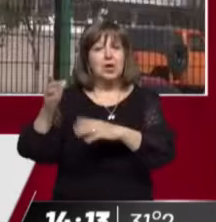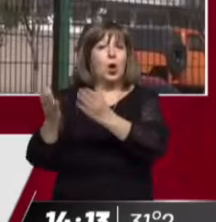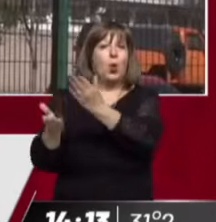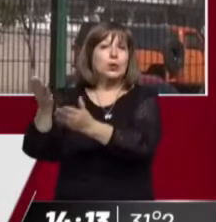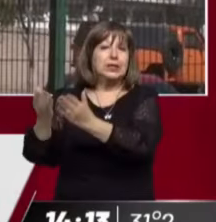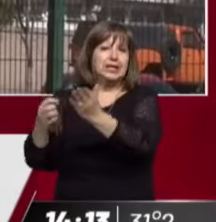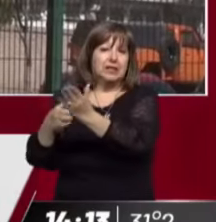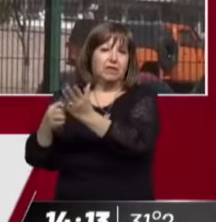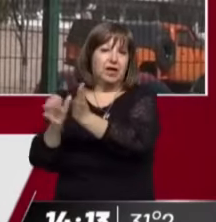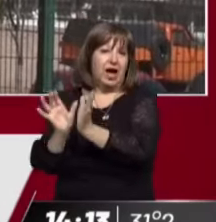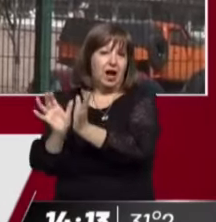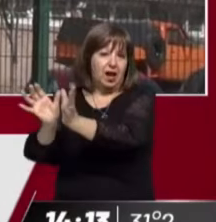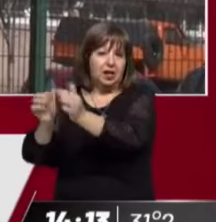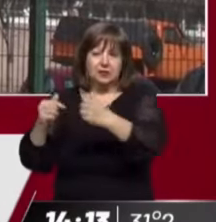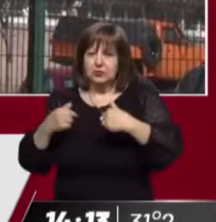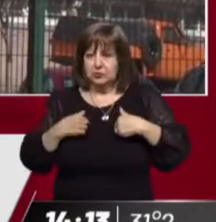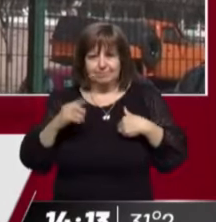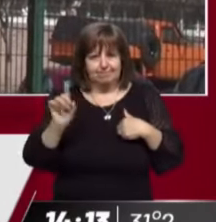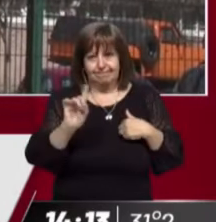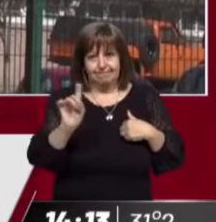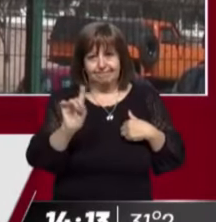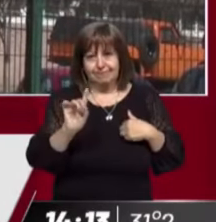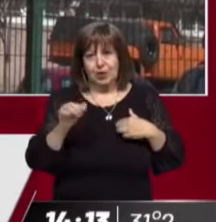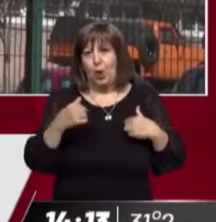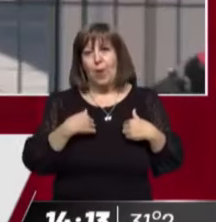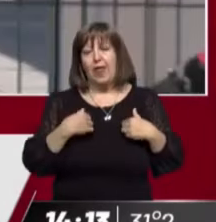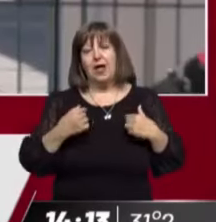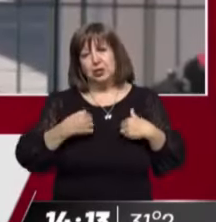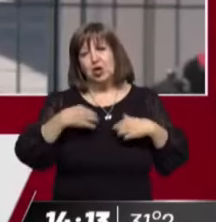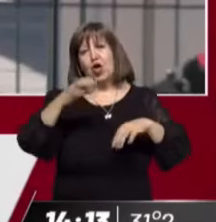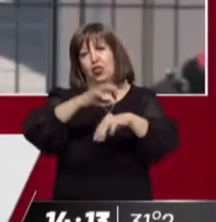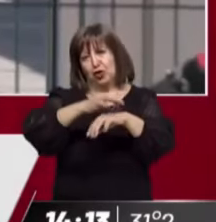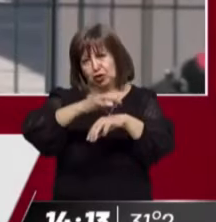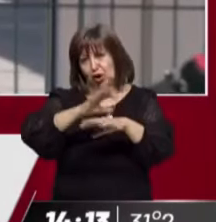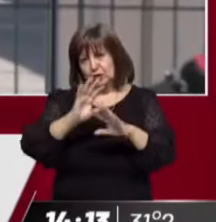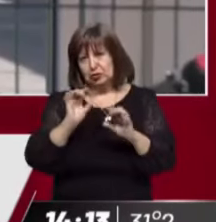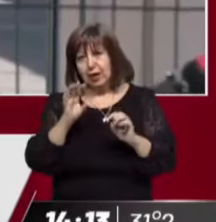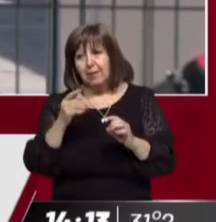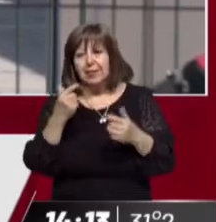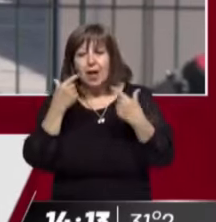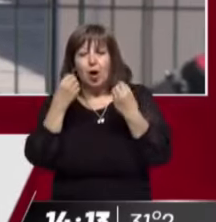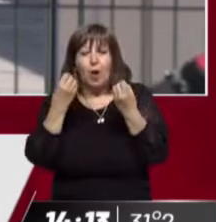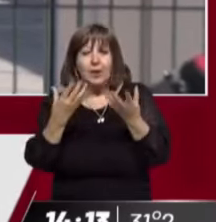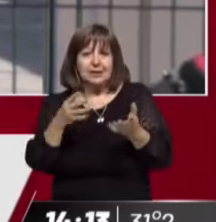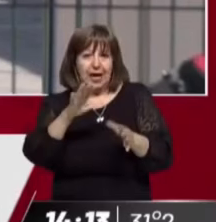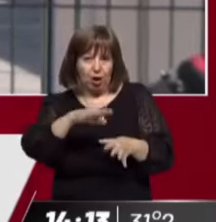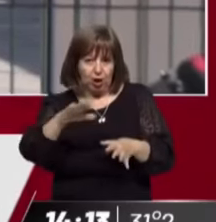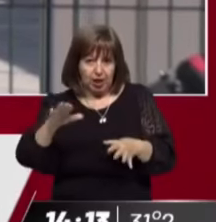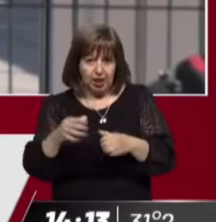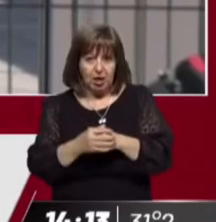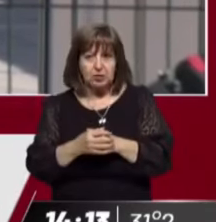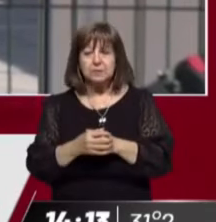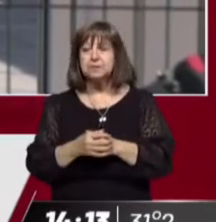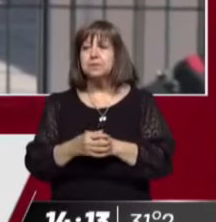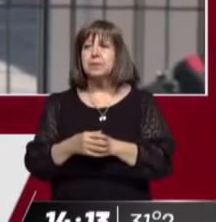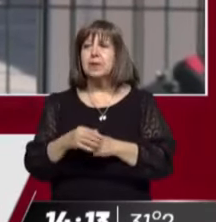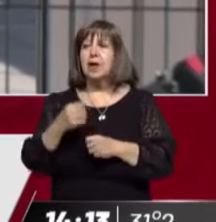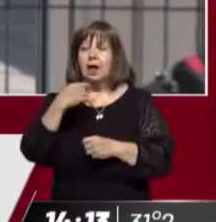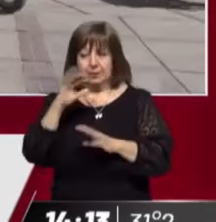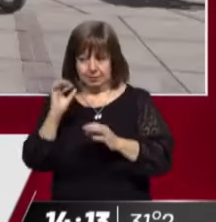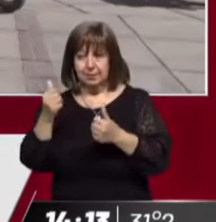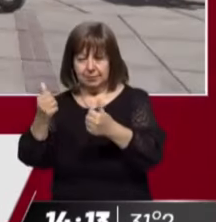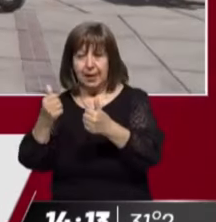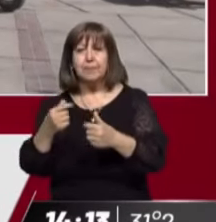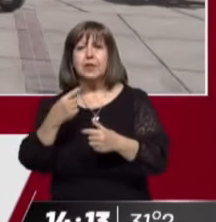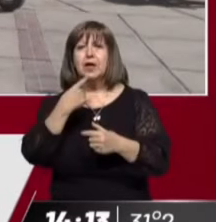este momento, con lo cual no soy el indicado quizás para informártelo. Pero preguntarle si le dio positivo también